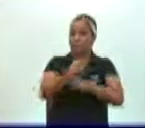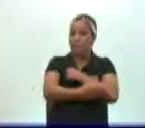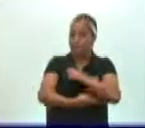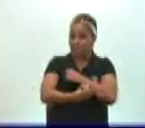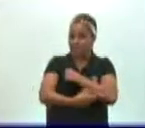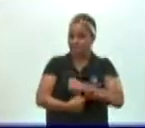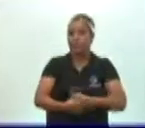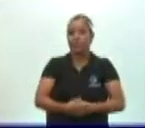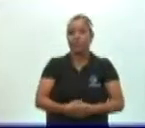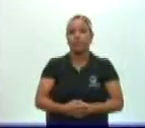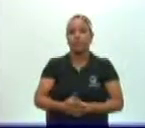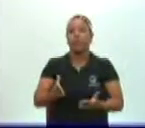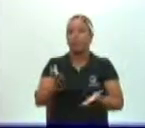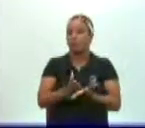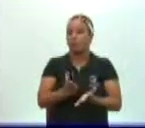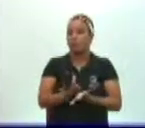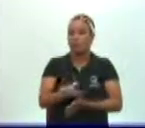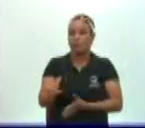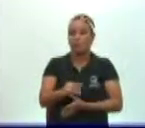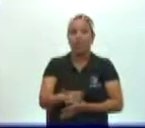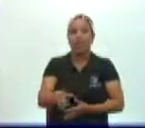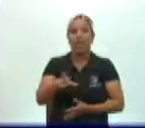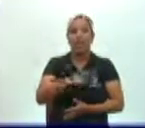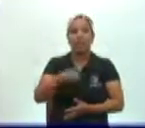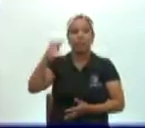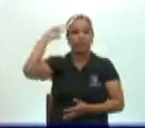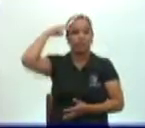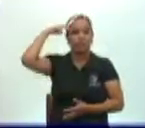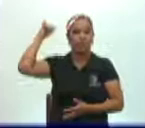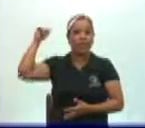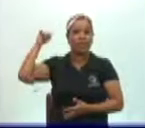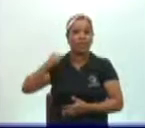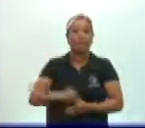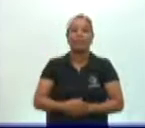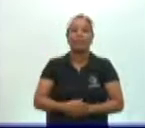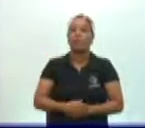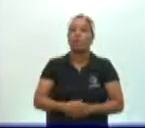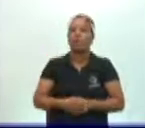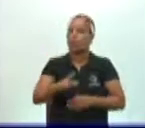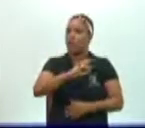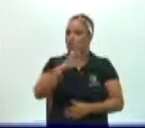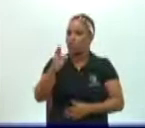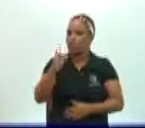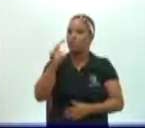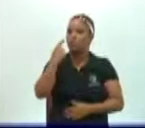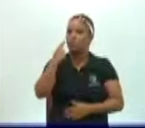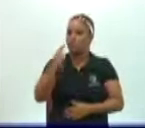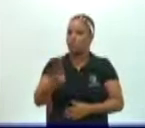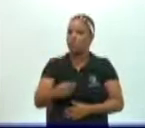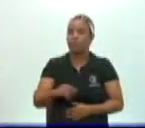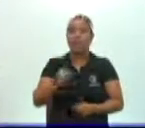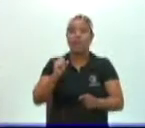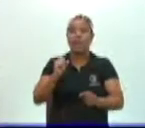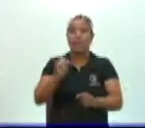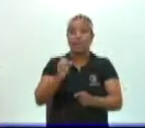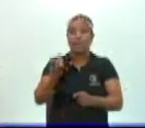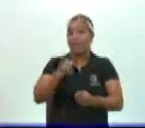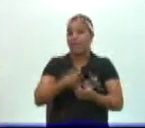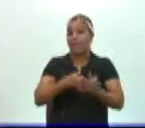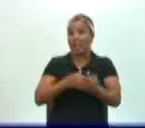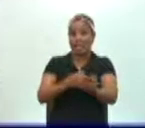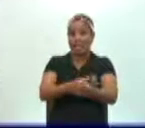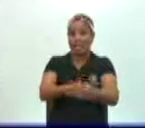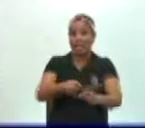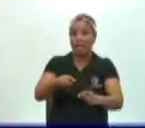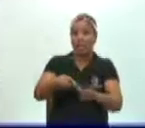Vamos a estudiar también la revolución de Haití, una revolución interesante encabezada por esclavos y que tiene un